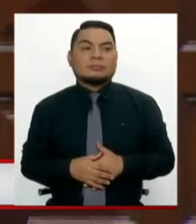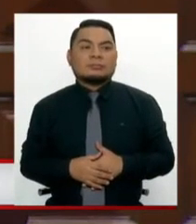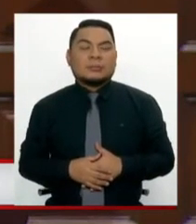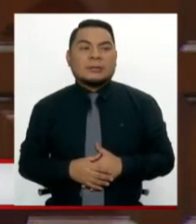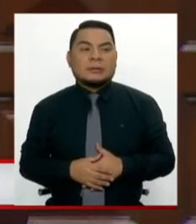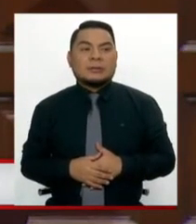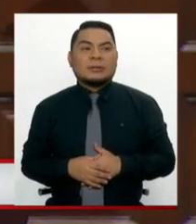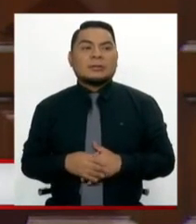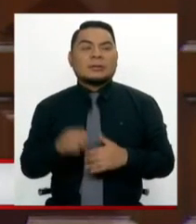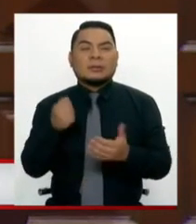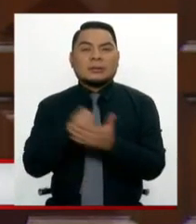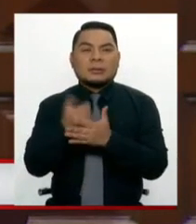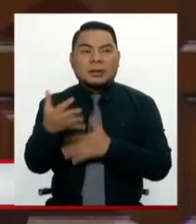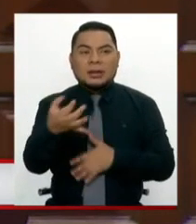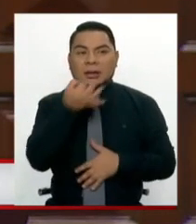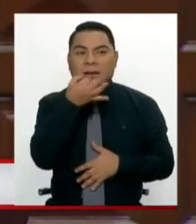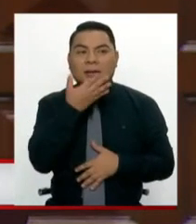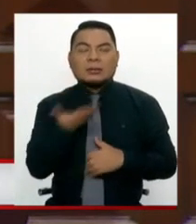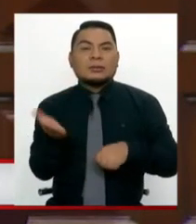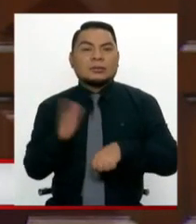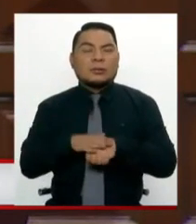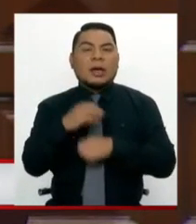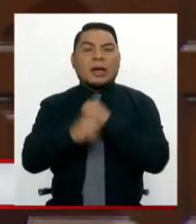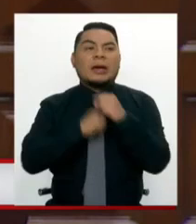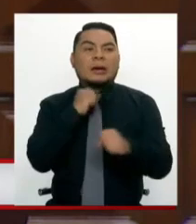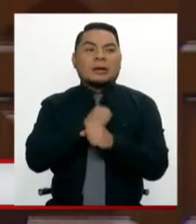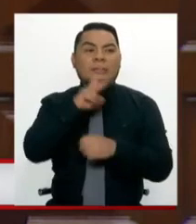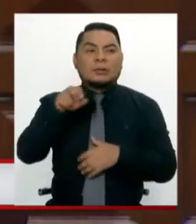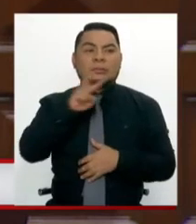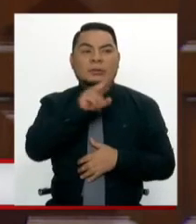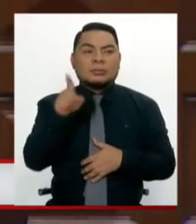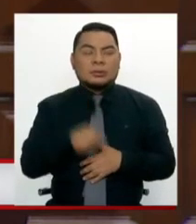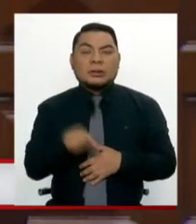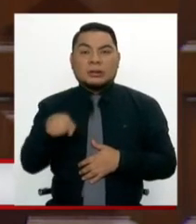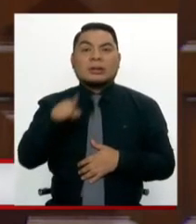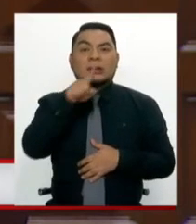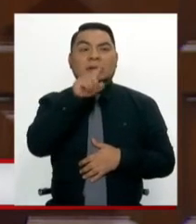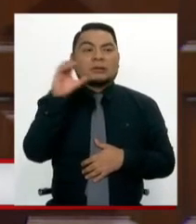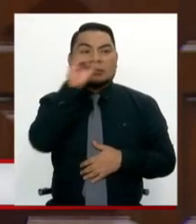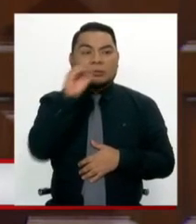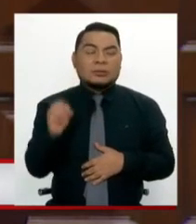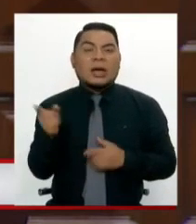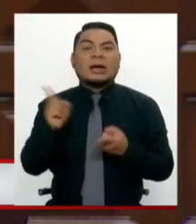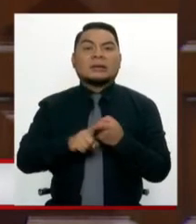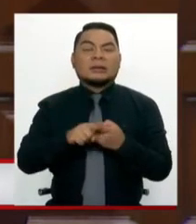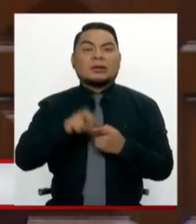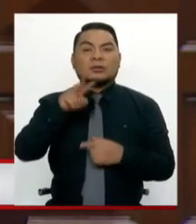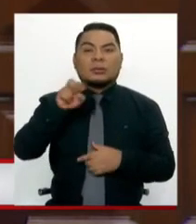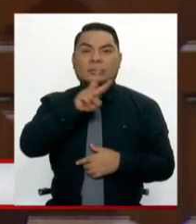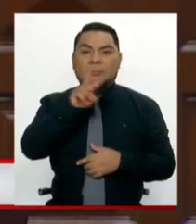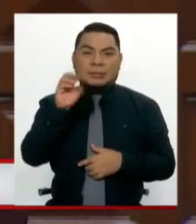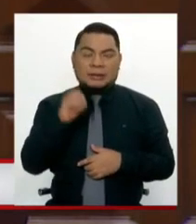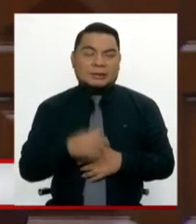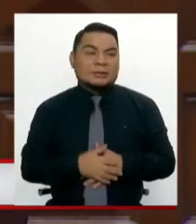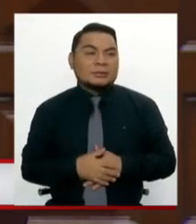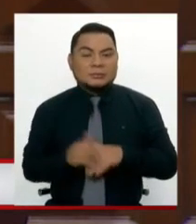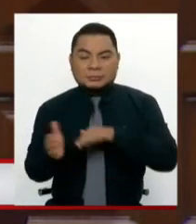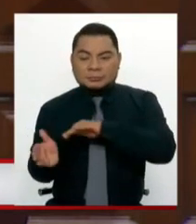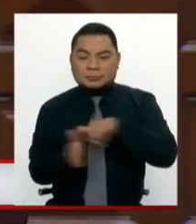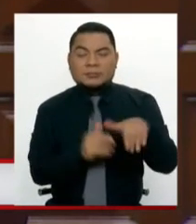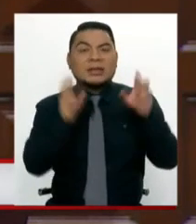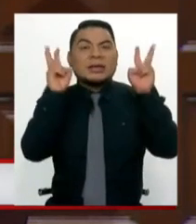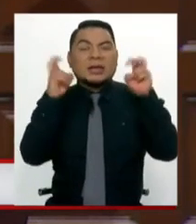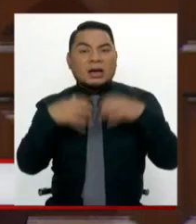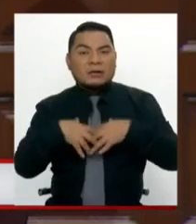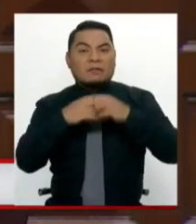las compras de medicamentos respecto al año 2021 y el 100% al 2020. Fortalecimiento